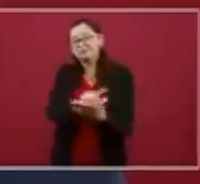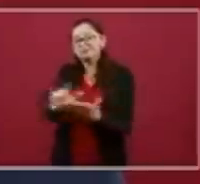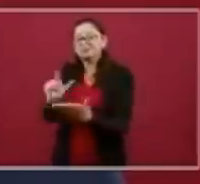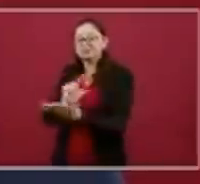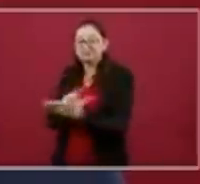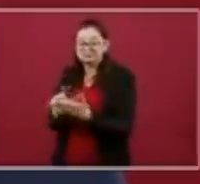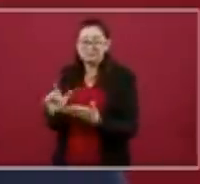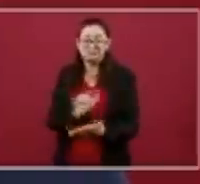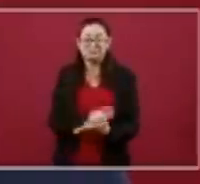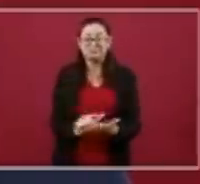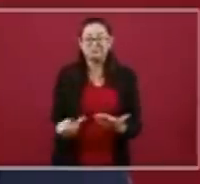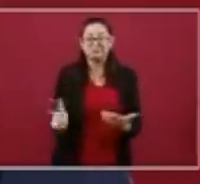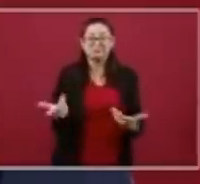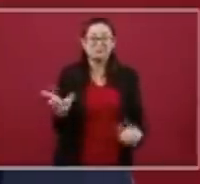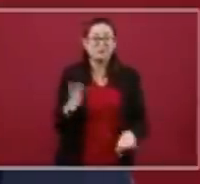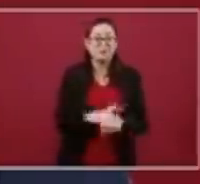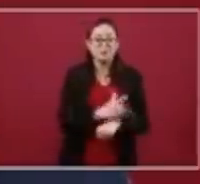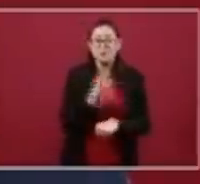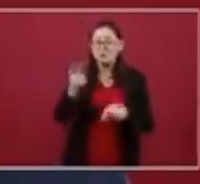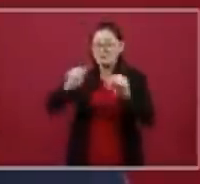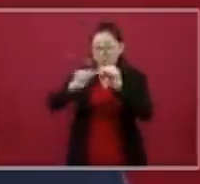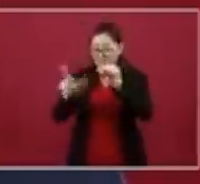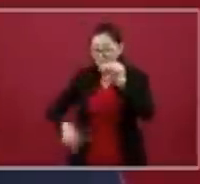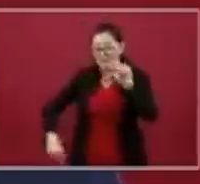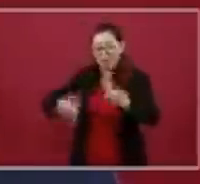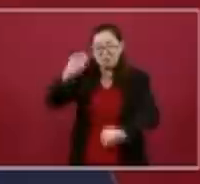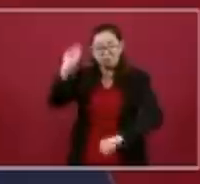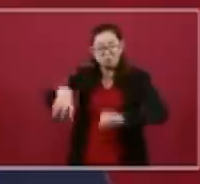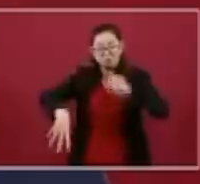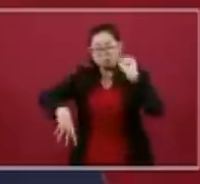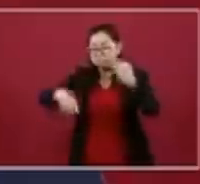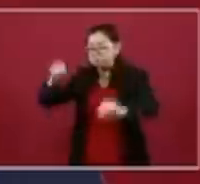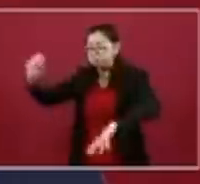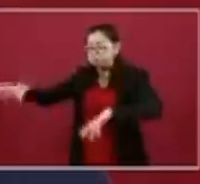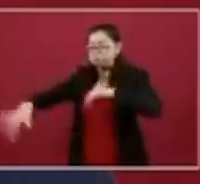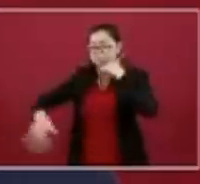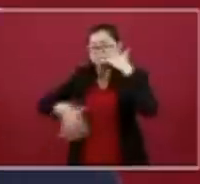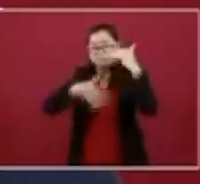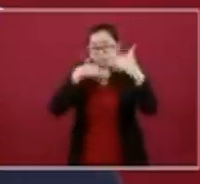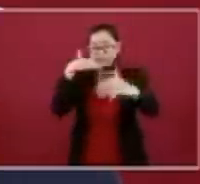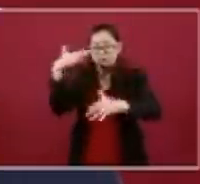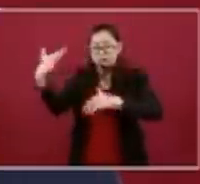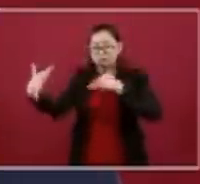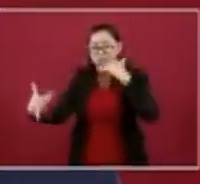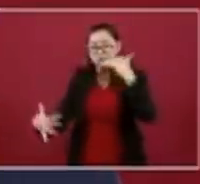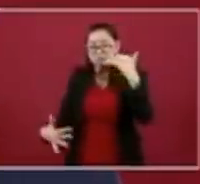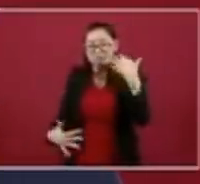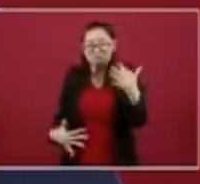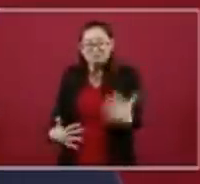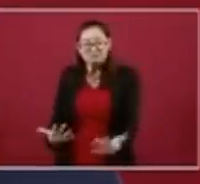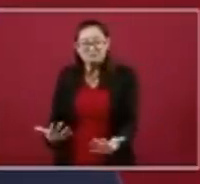porque dejaron un tiradero, un cochinero.